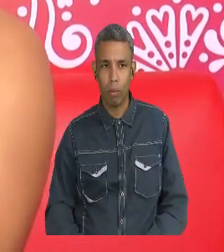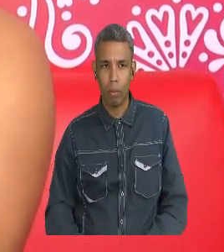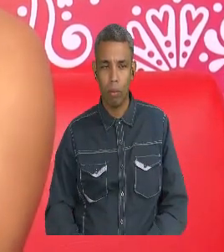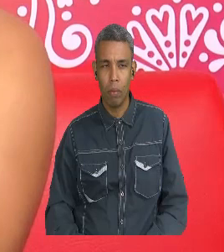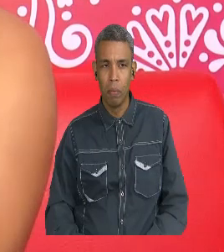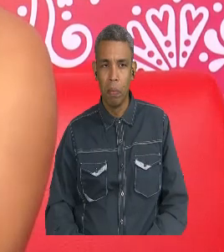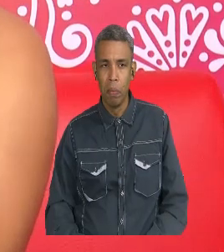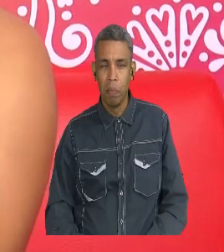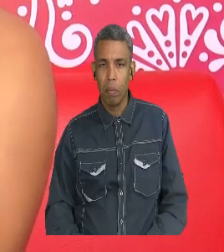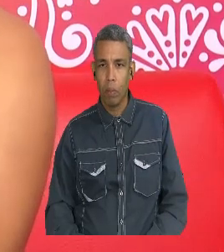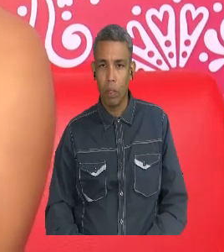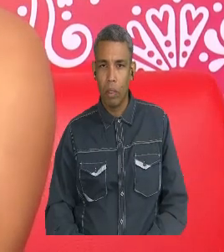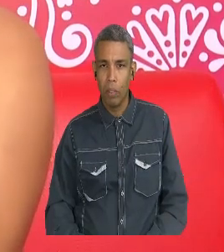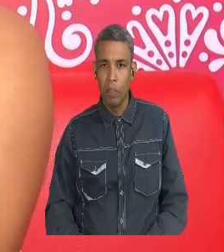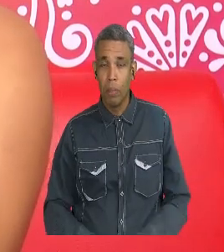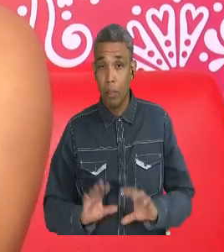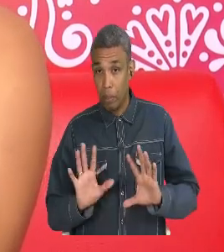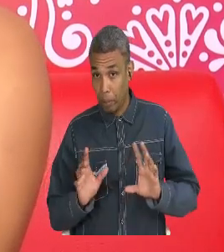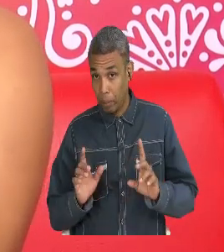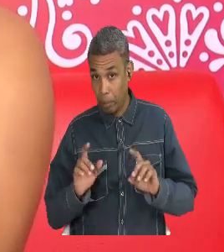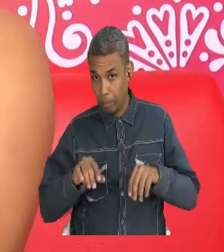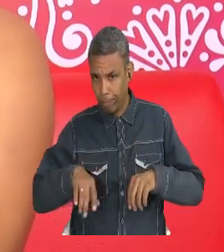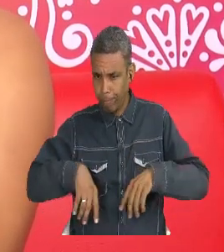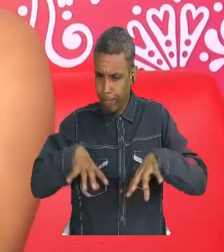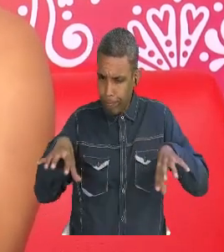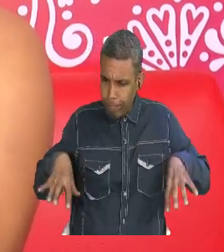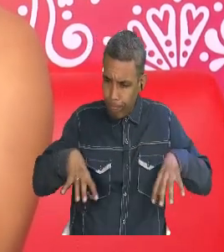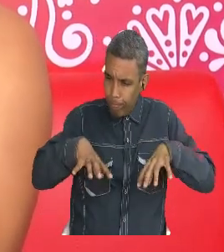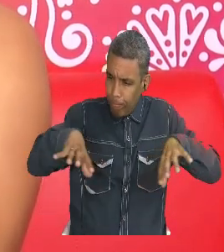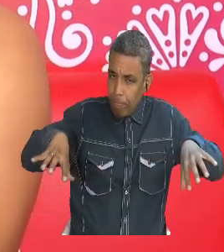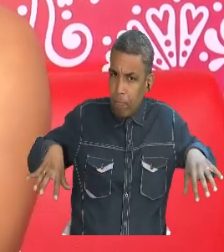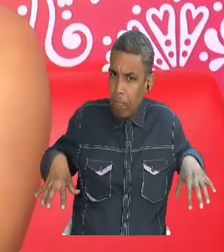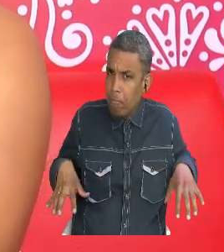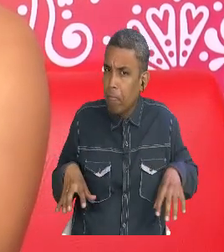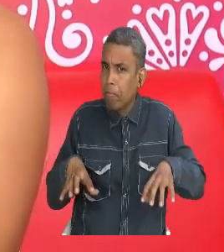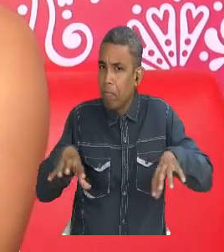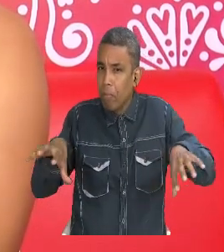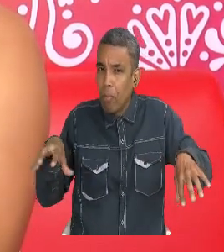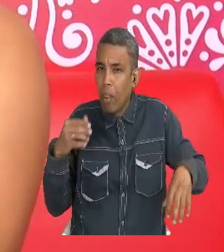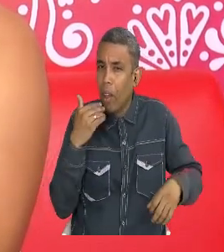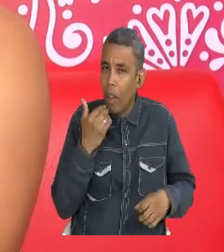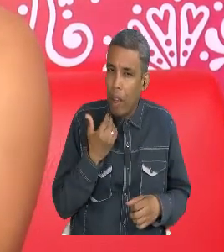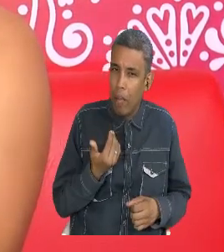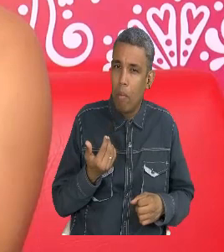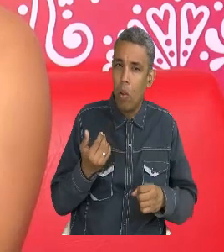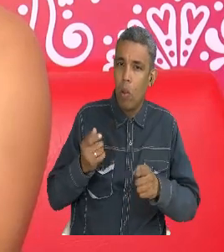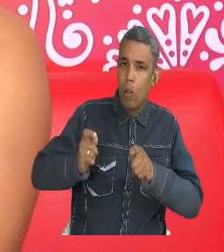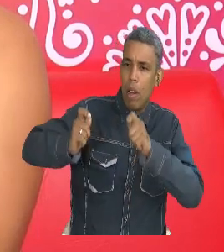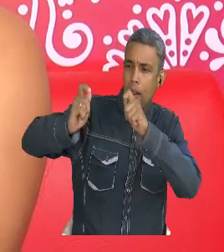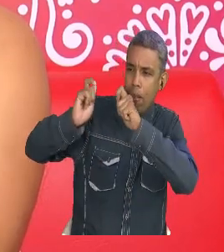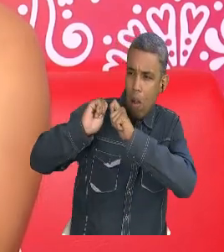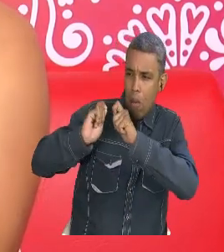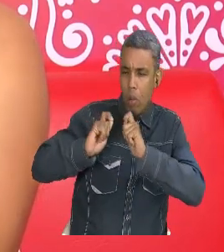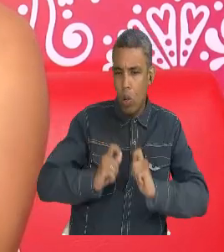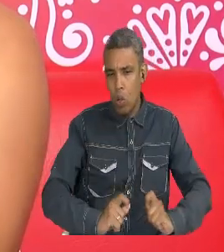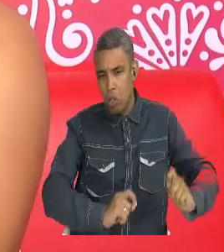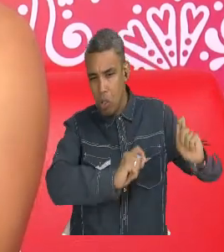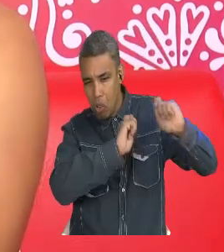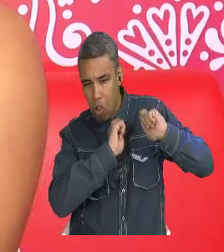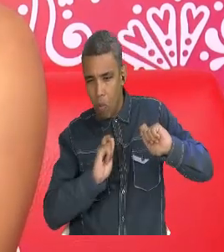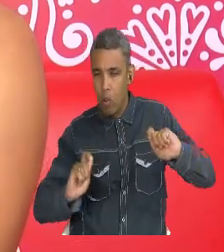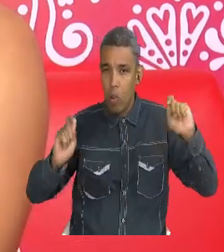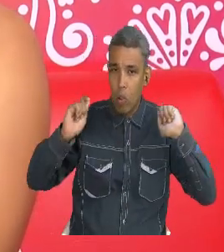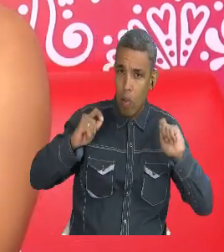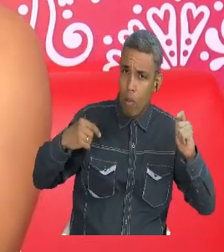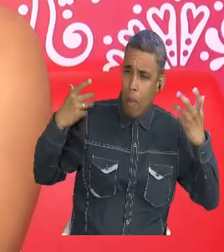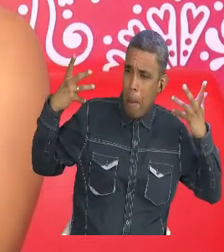realizamos diariamente, porque eso también puede llevar a que nos estemos sobrecargando diariamente con las tareas de del trabajo, y esto nos